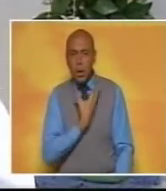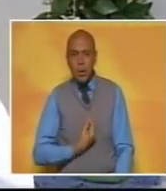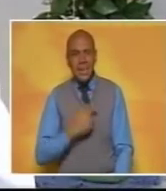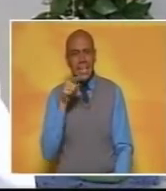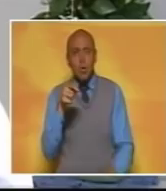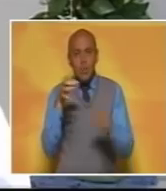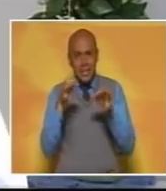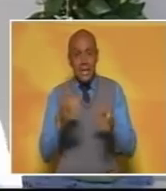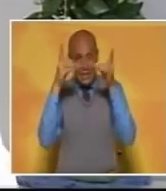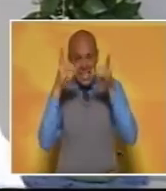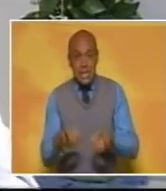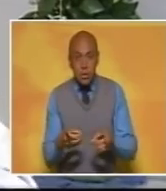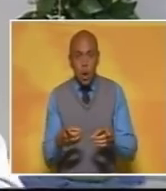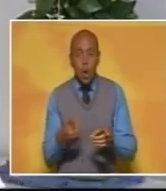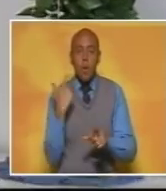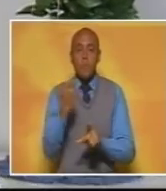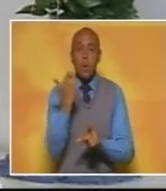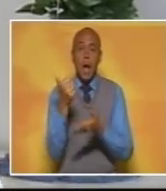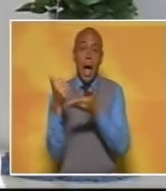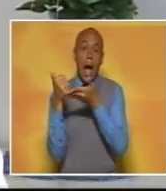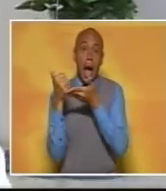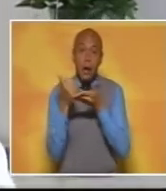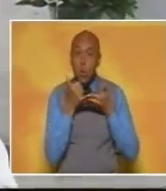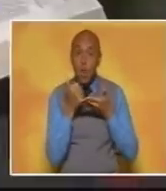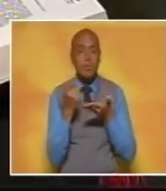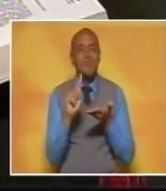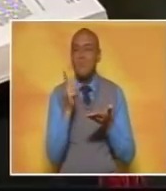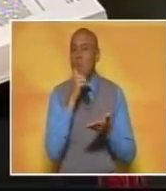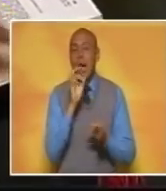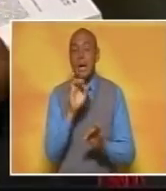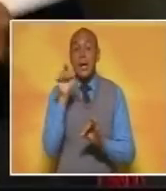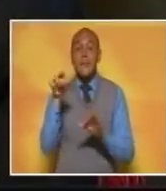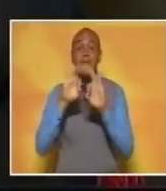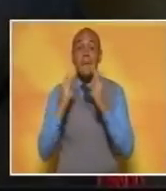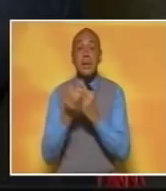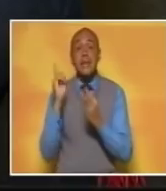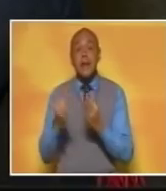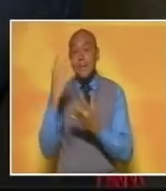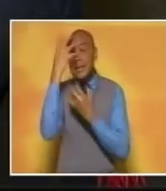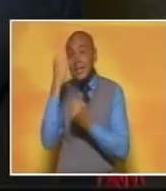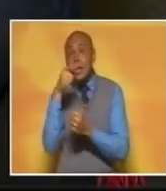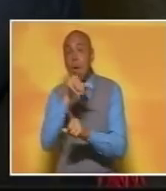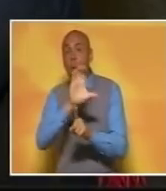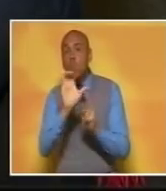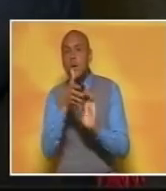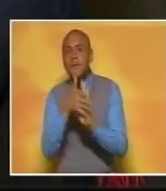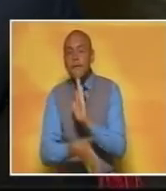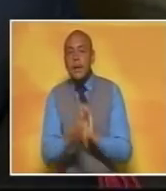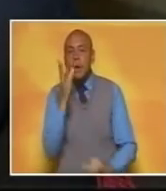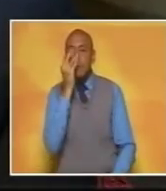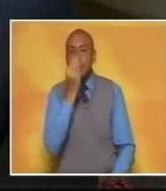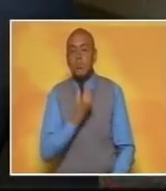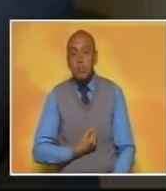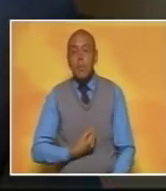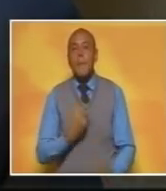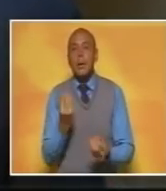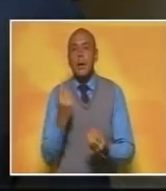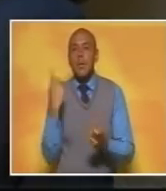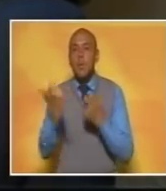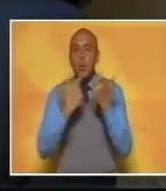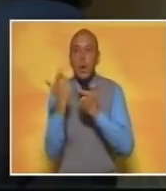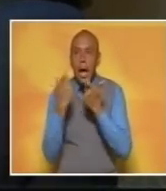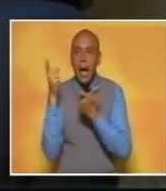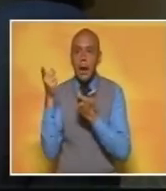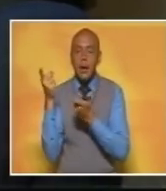mucho menos para buscar ayuda. Por eso es importante que los familiares comprendan eso y los acompañen a buscar ayuda de un especialista en